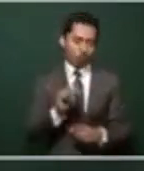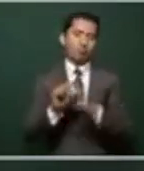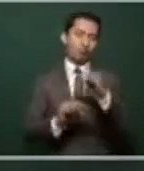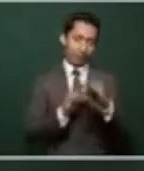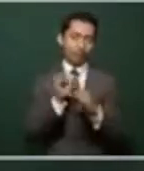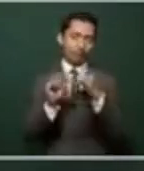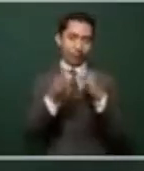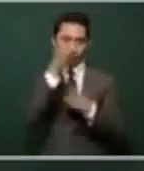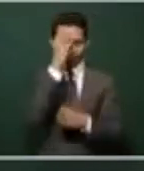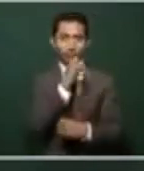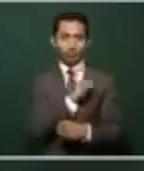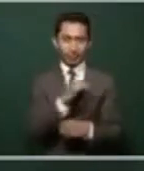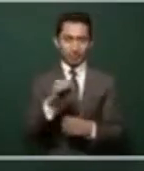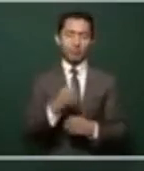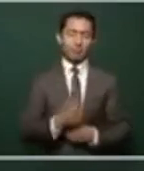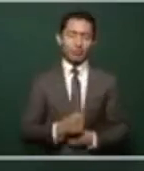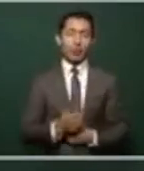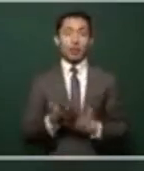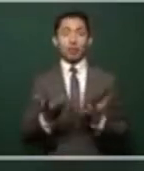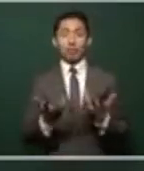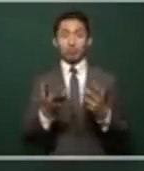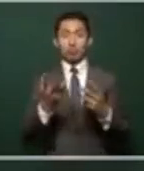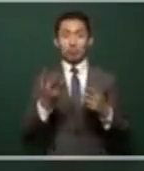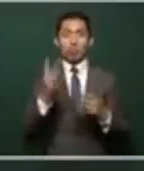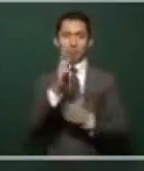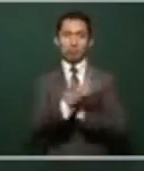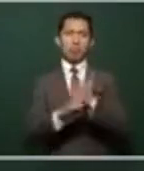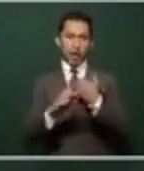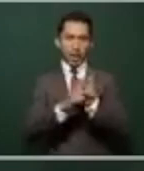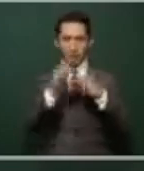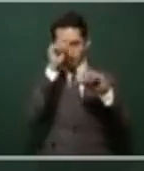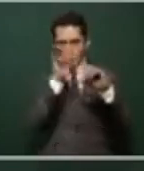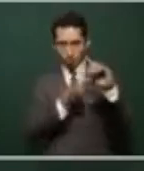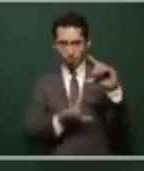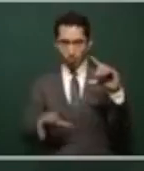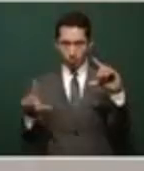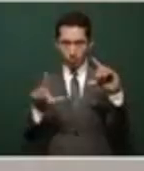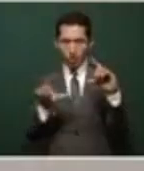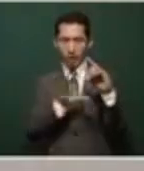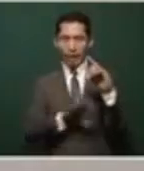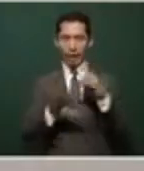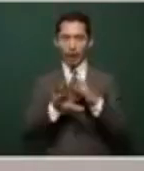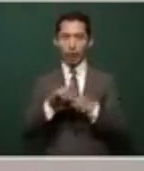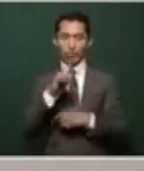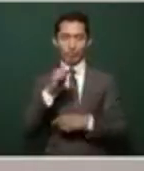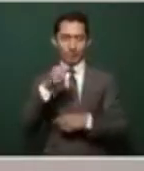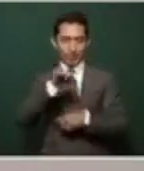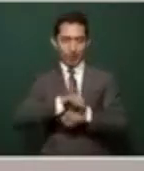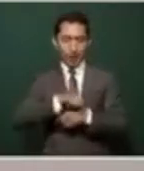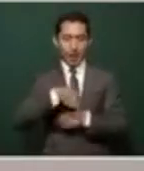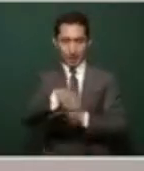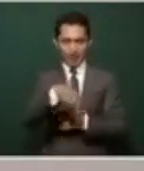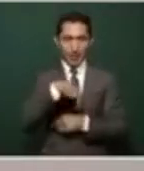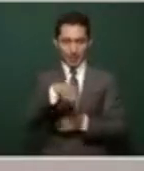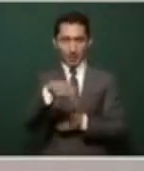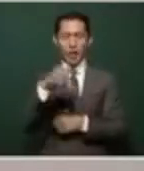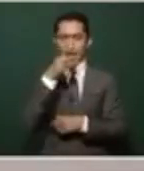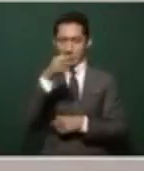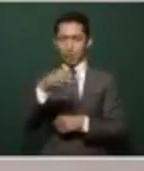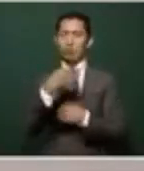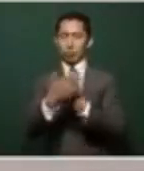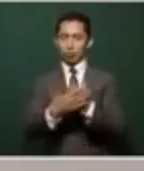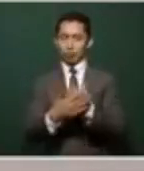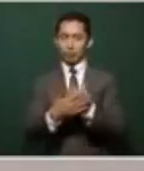Ya en el país, y les vamos a informar en esta semana, hay cerca